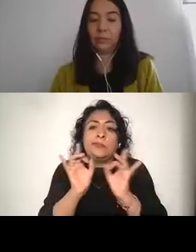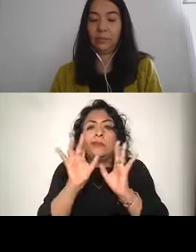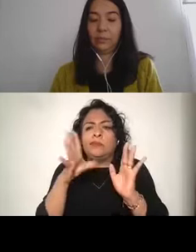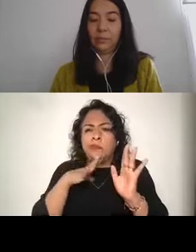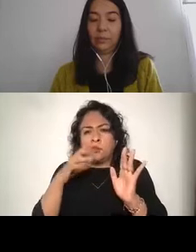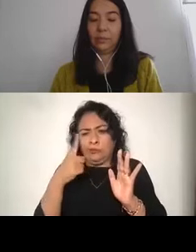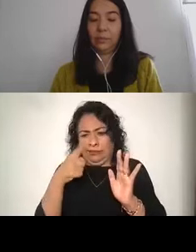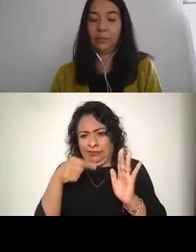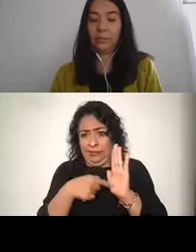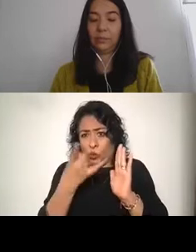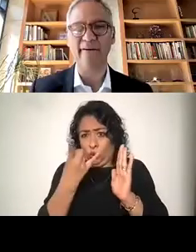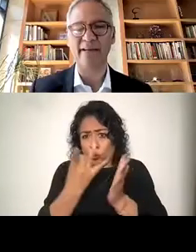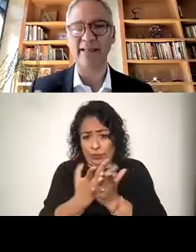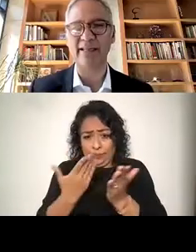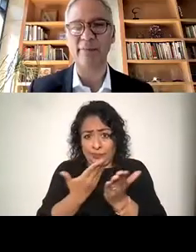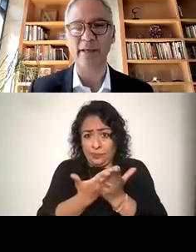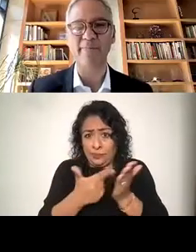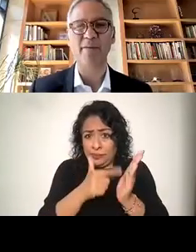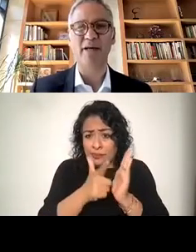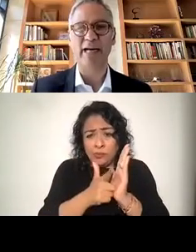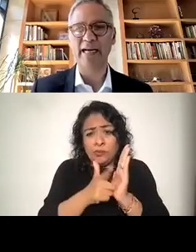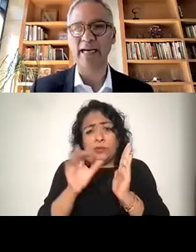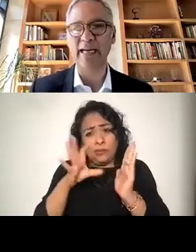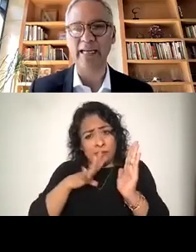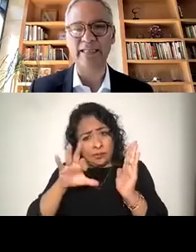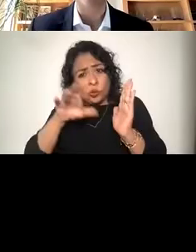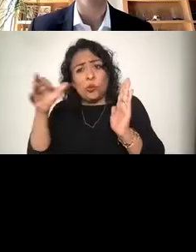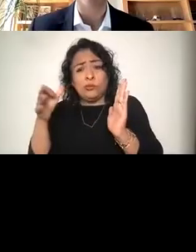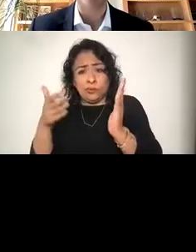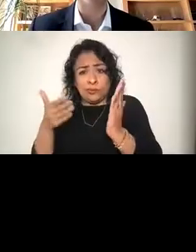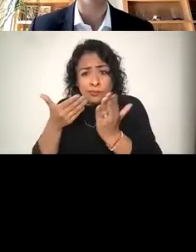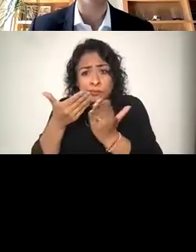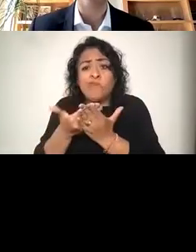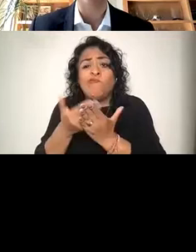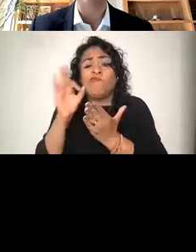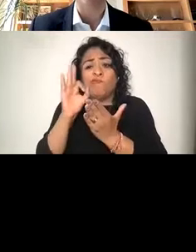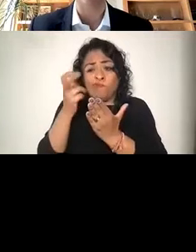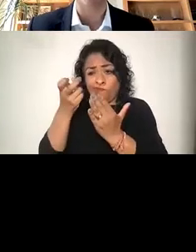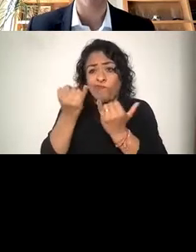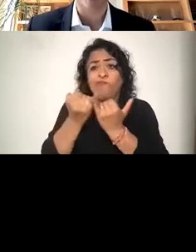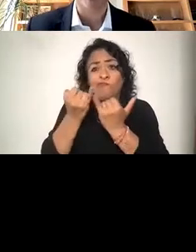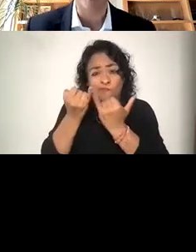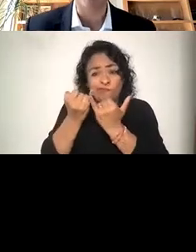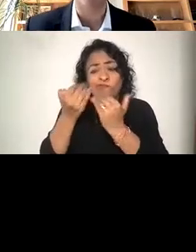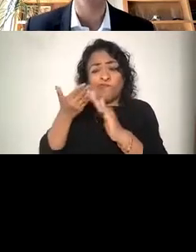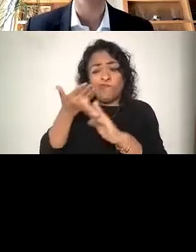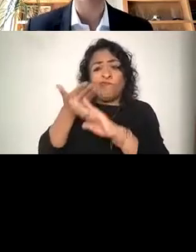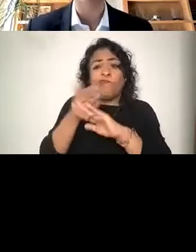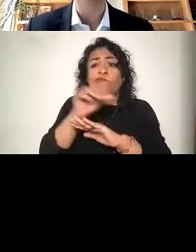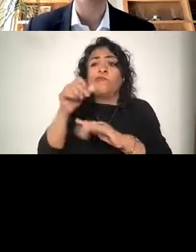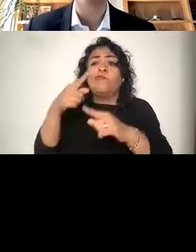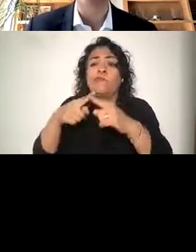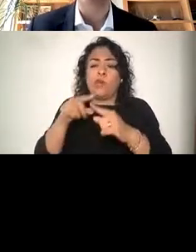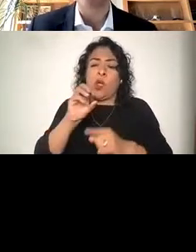iniciativas legales que pueden afectar también a las organizaciones de la sociedad civil. También un